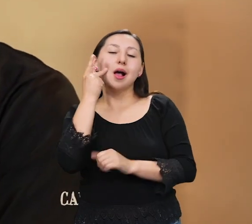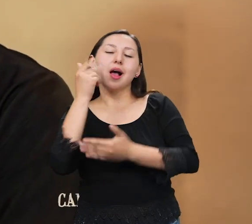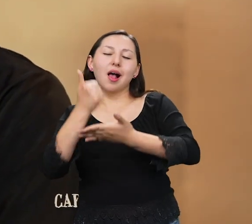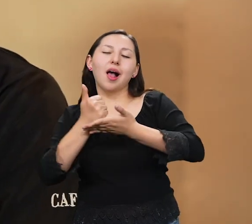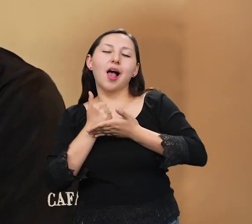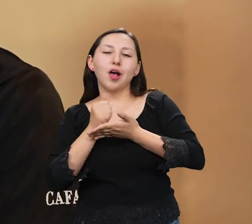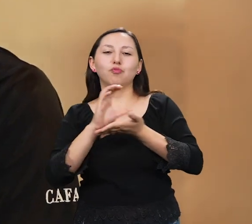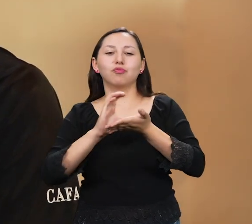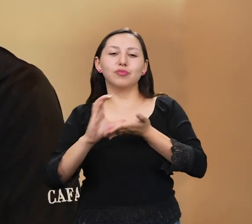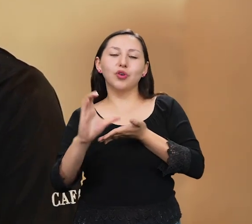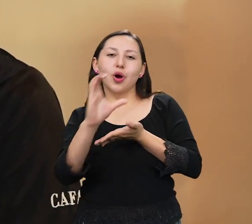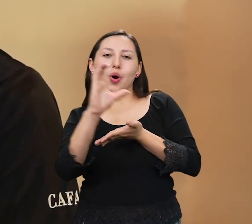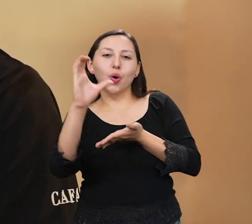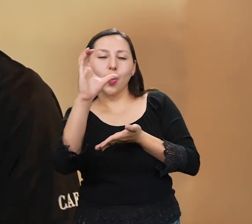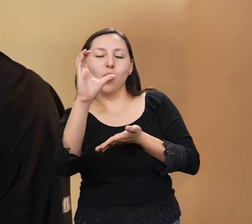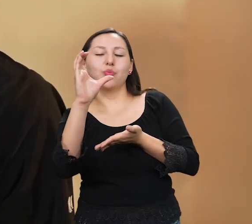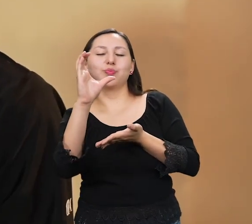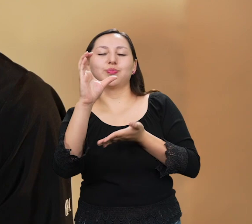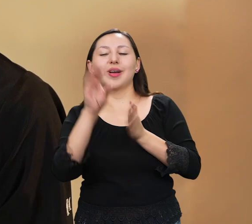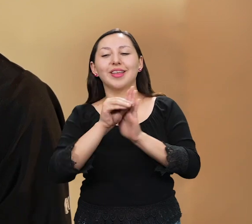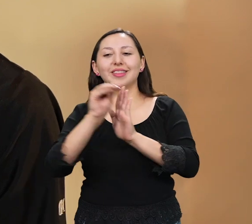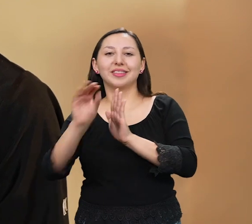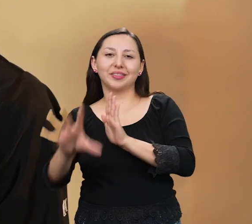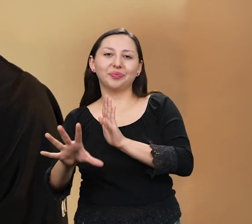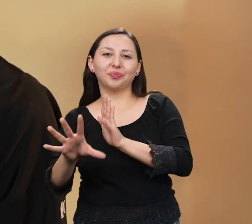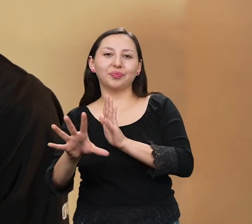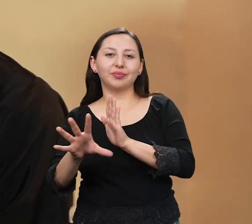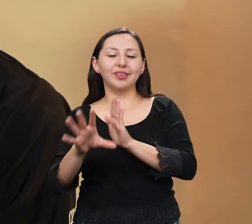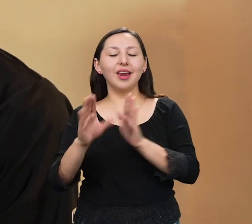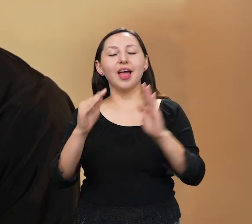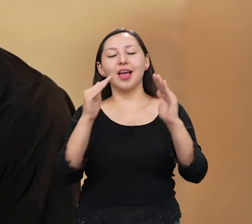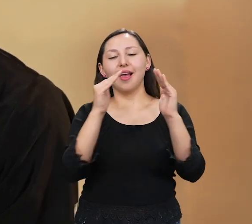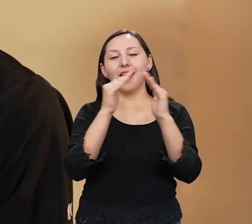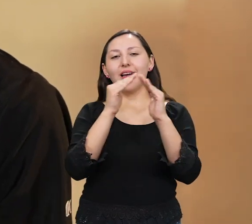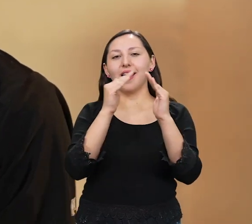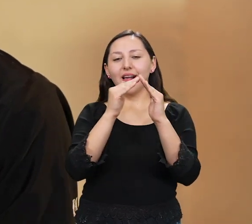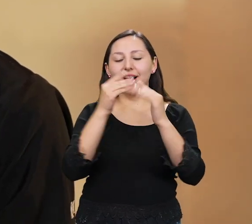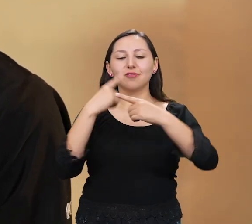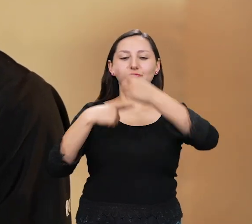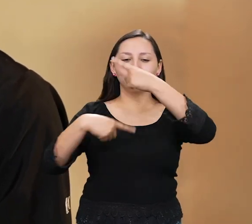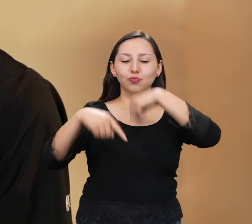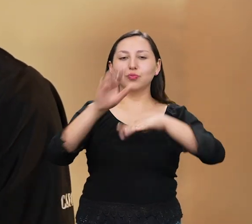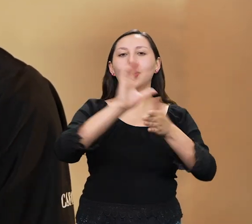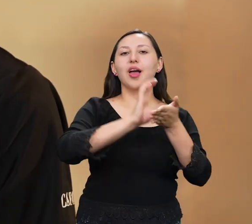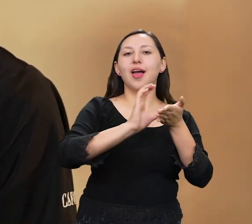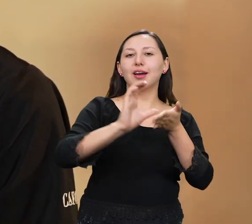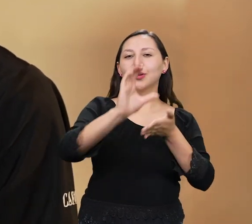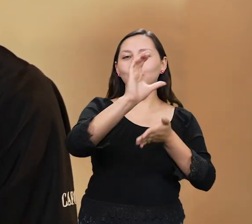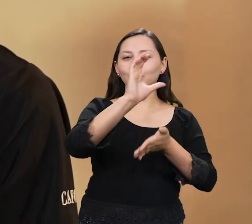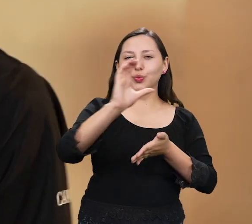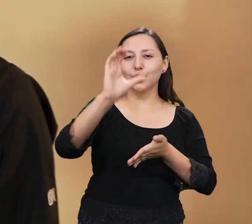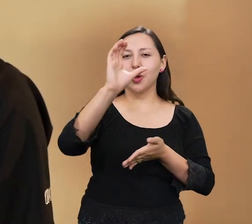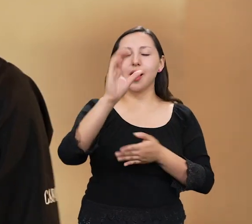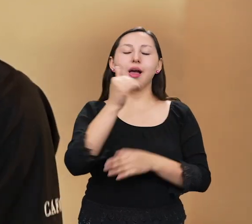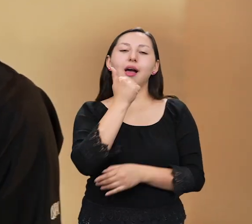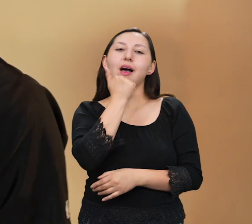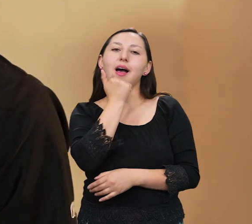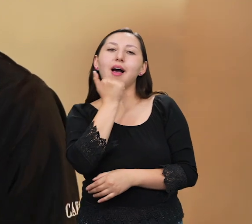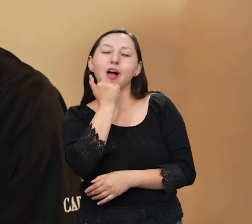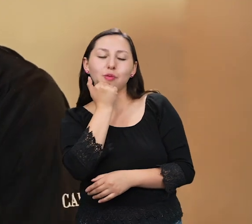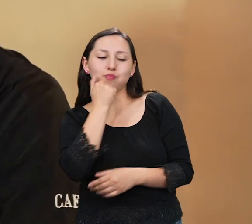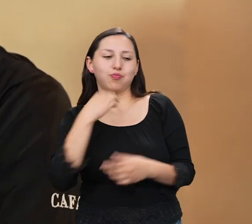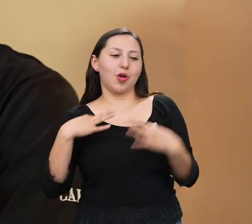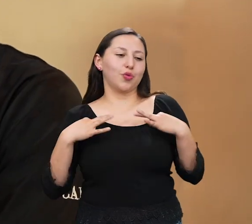colegio. Salgo y vengo directo del colegio aquí. En ese transcurso almuerzo, me